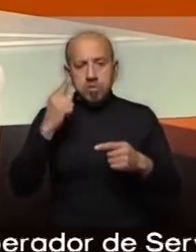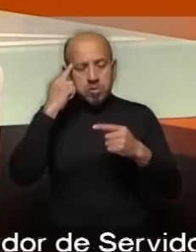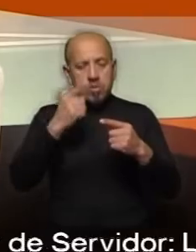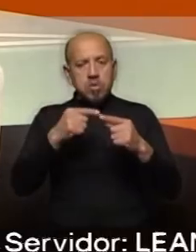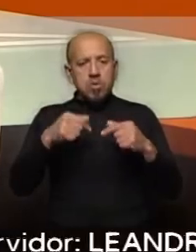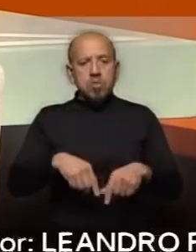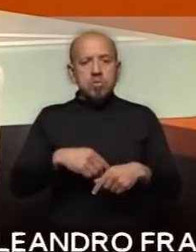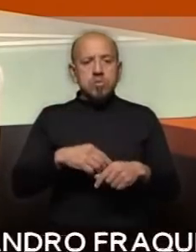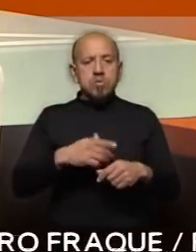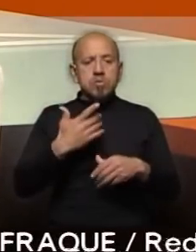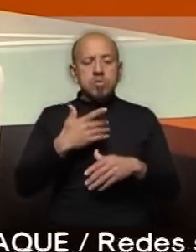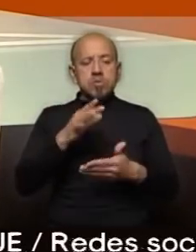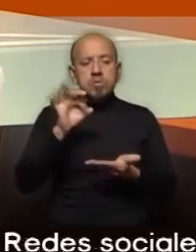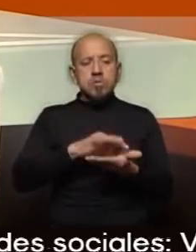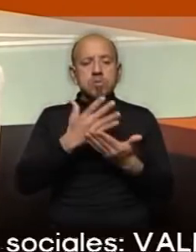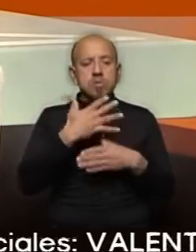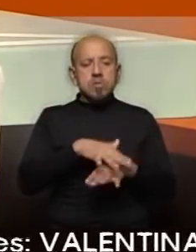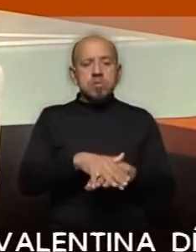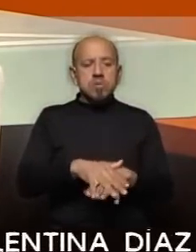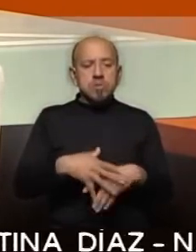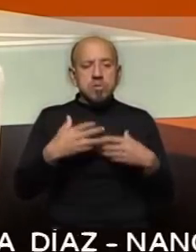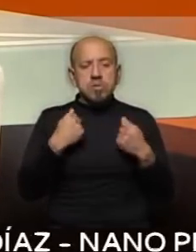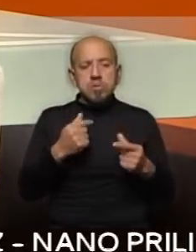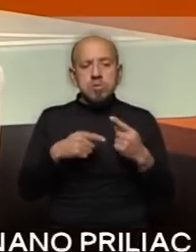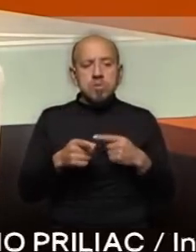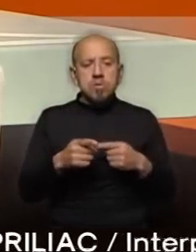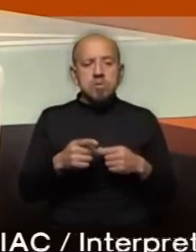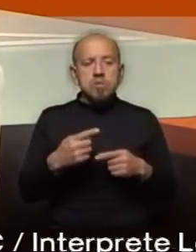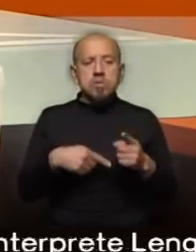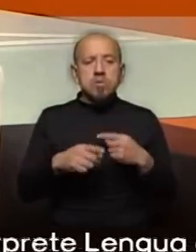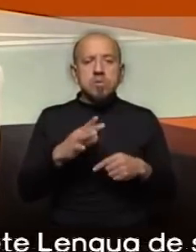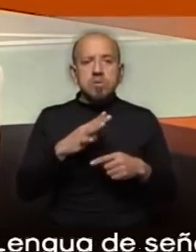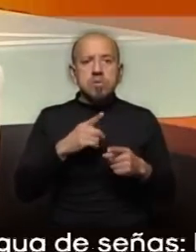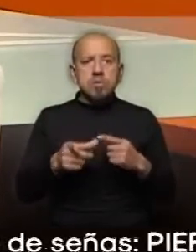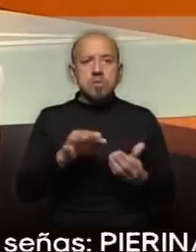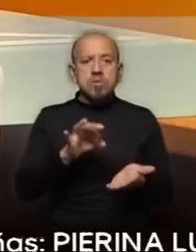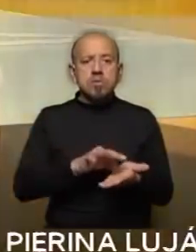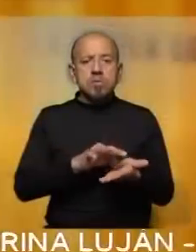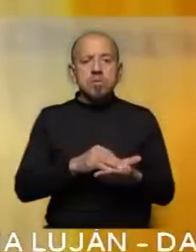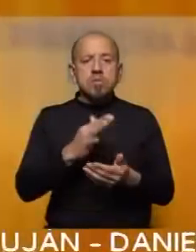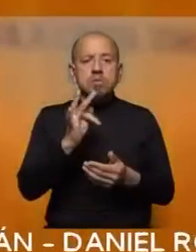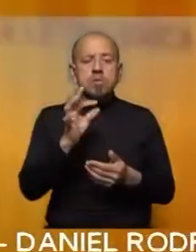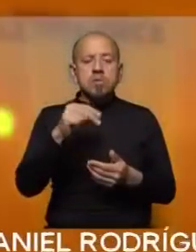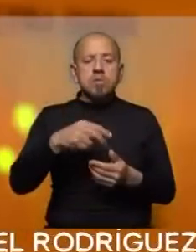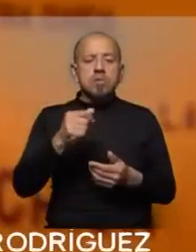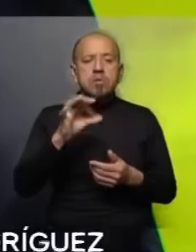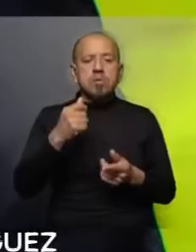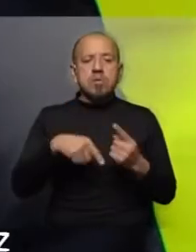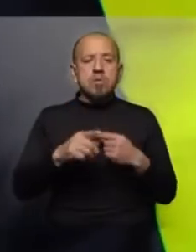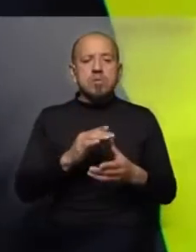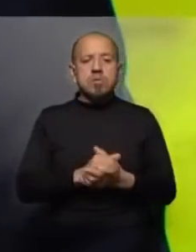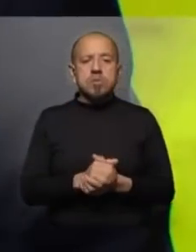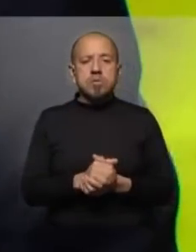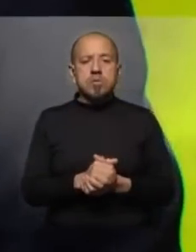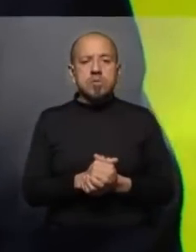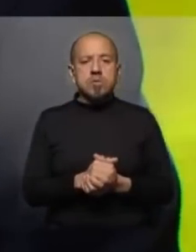Sistema Nacional interado de salud y en qué se deben gastar los recursos que el sistema a través de fonasa provee para cerrar en